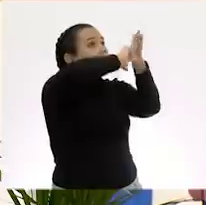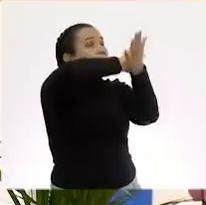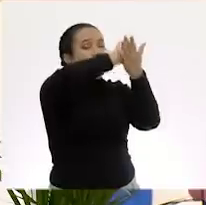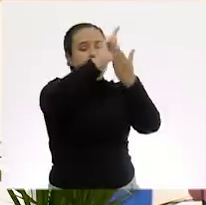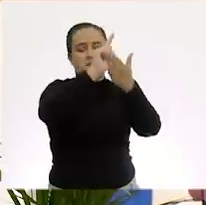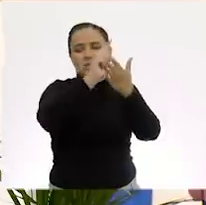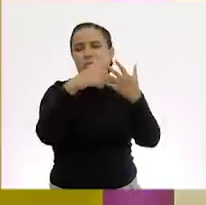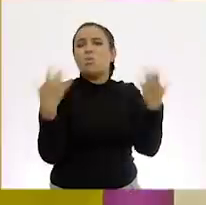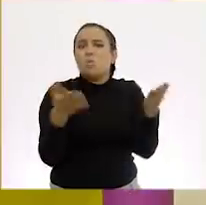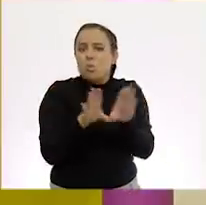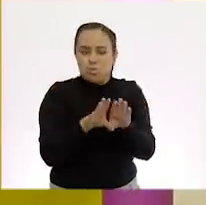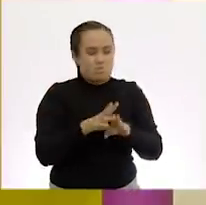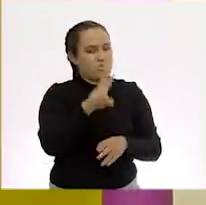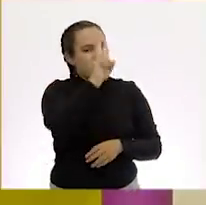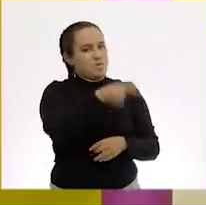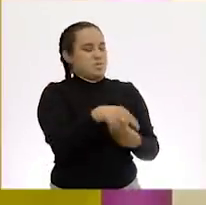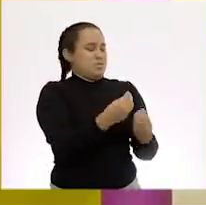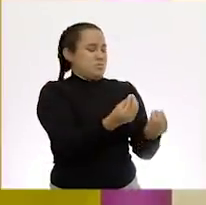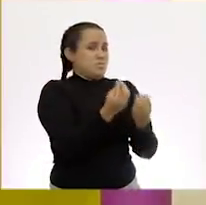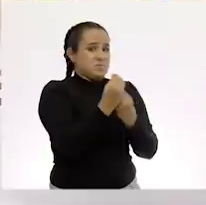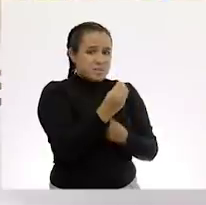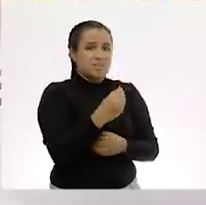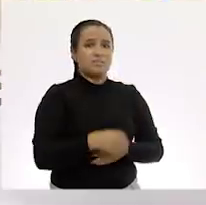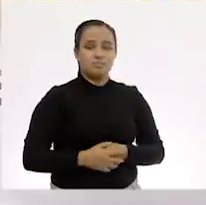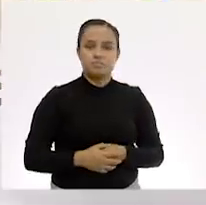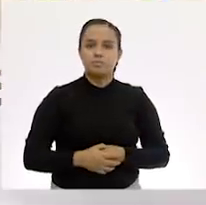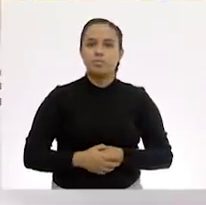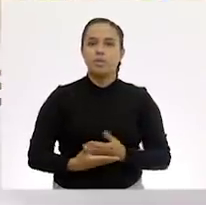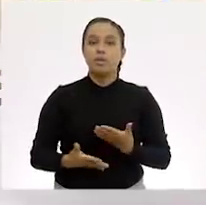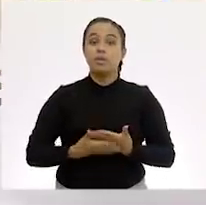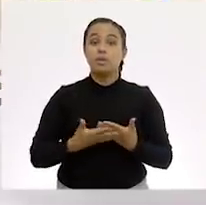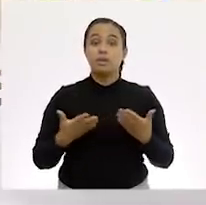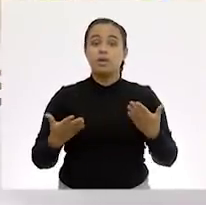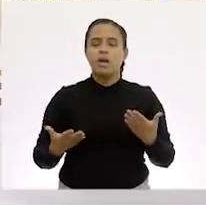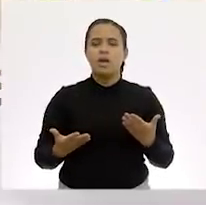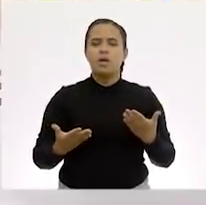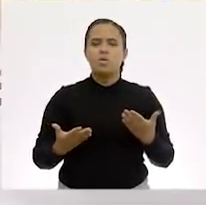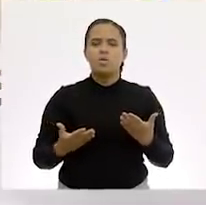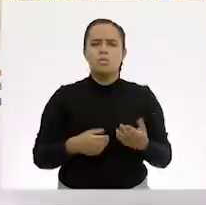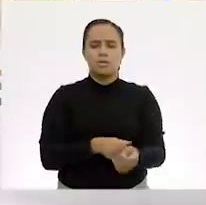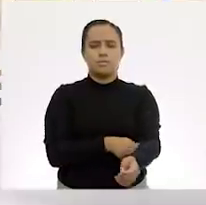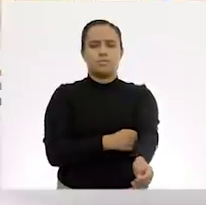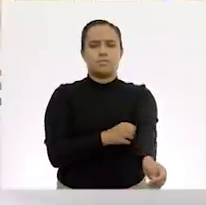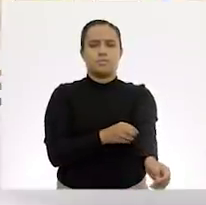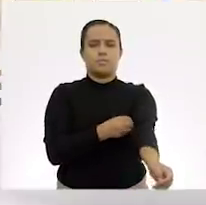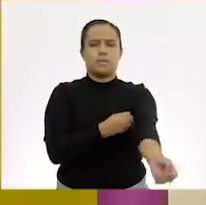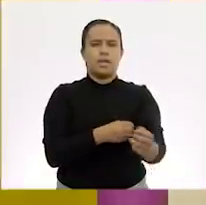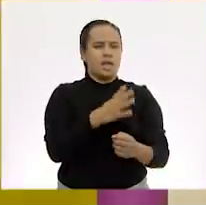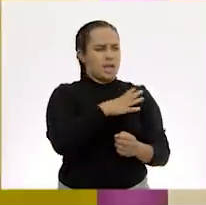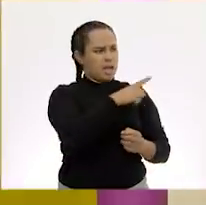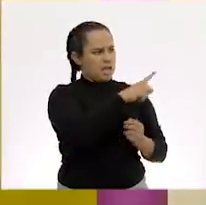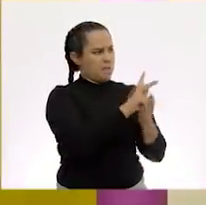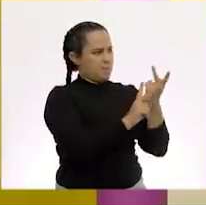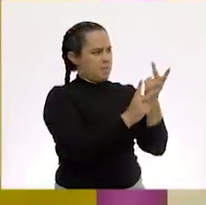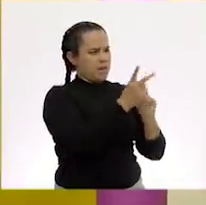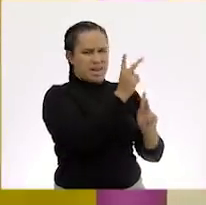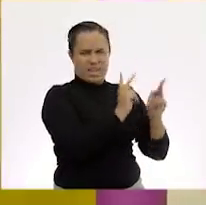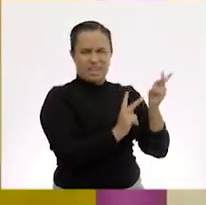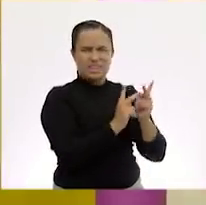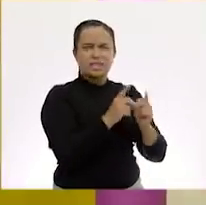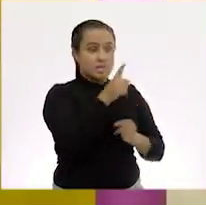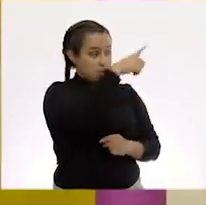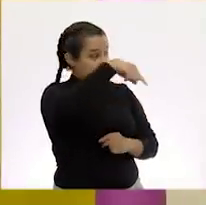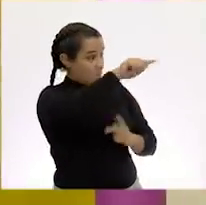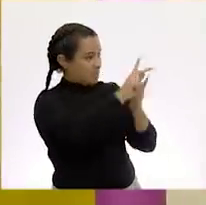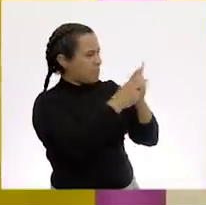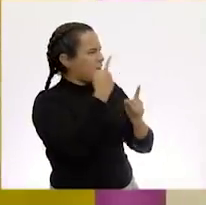Claro, es muchísimo. Muy bien. Exactamente. Ahora, tenemos ahí algunas plantas. De todas esas